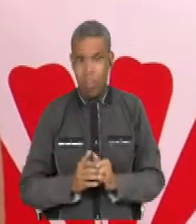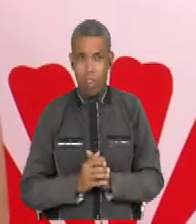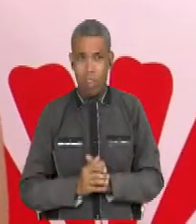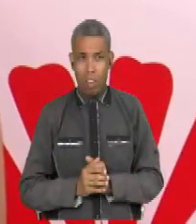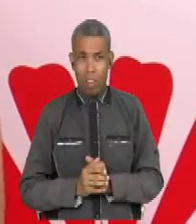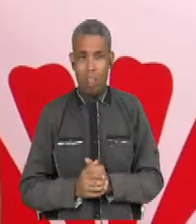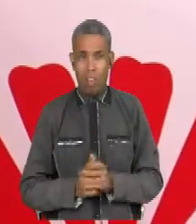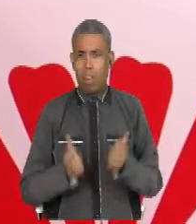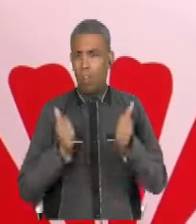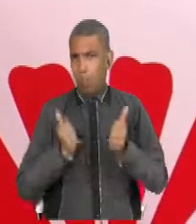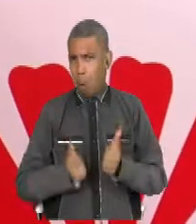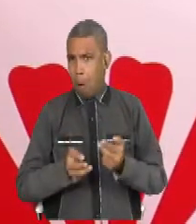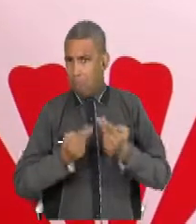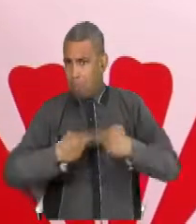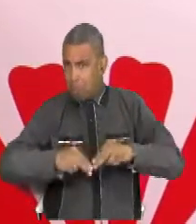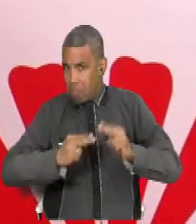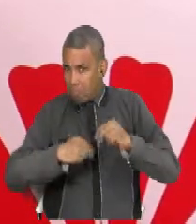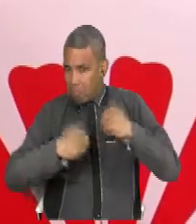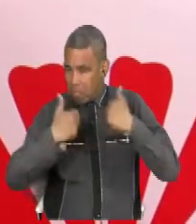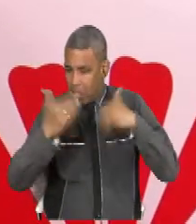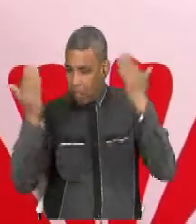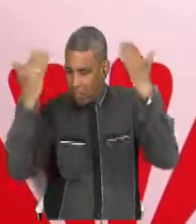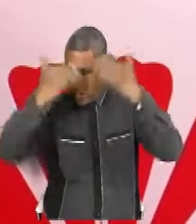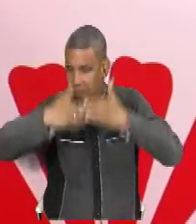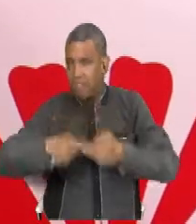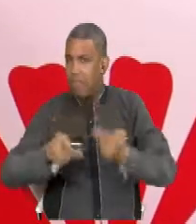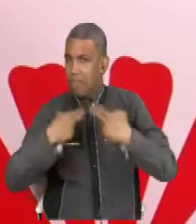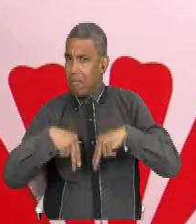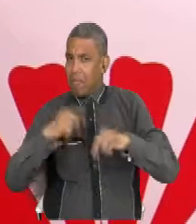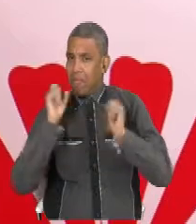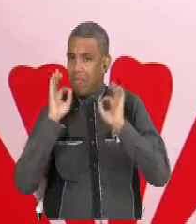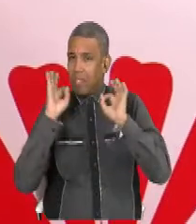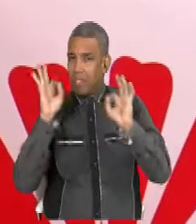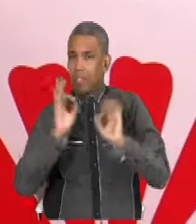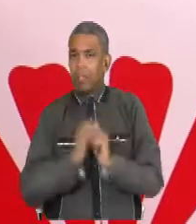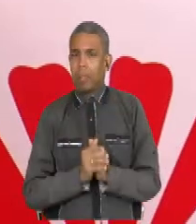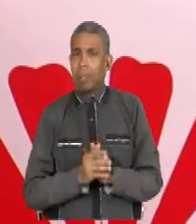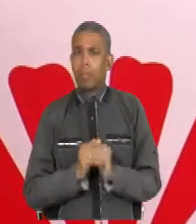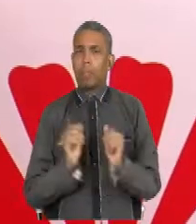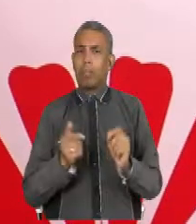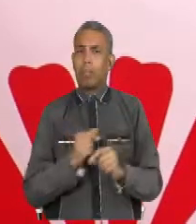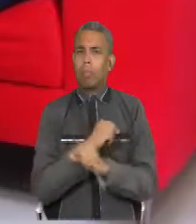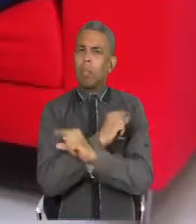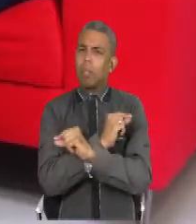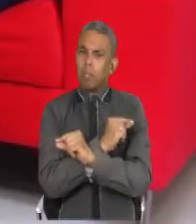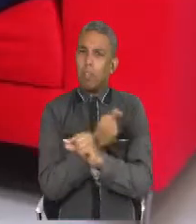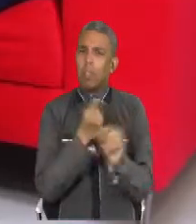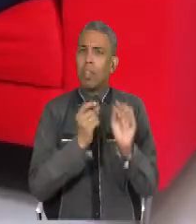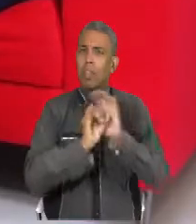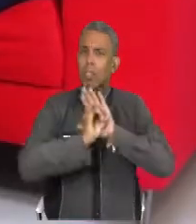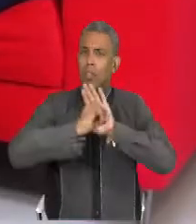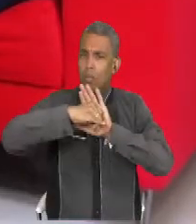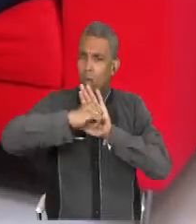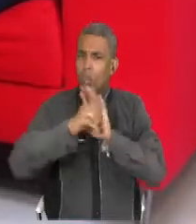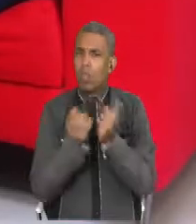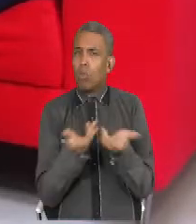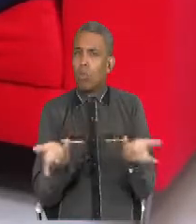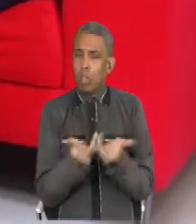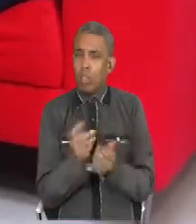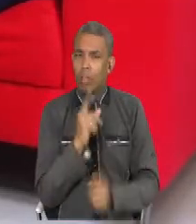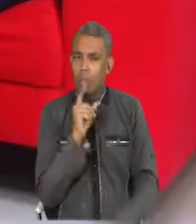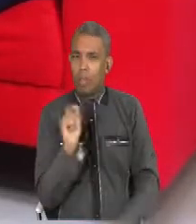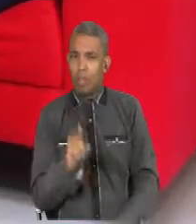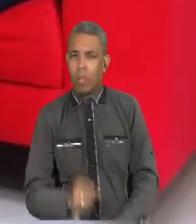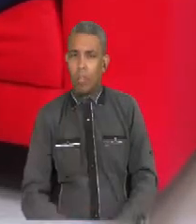buen momento íntimo con su pareja. Y hablemos en este ámbito. Sí, hablemos de redes sociales y contémosle a nuestra gente en dónde lo podemos